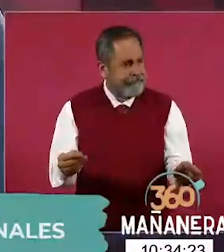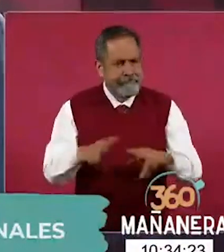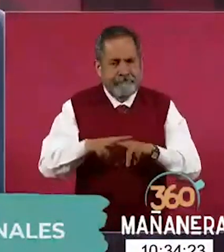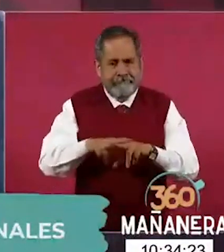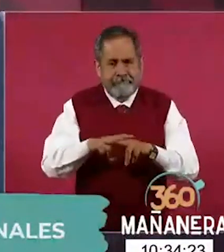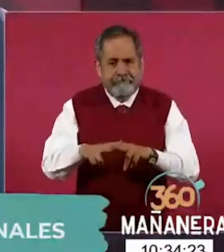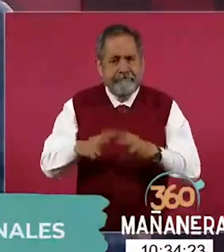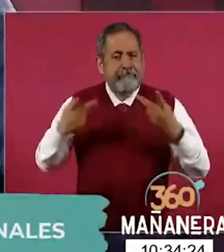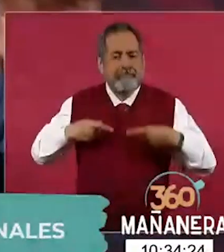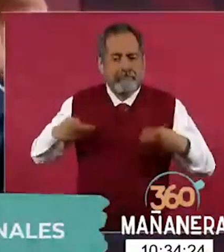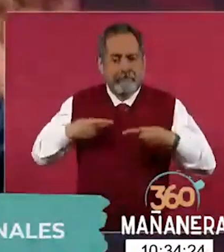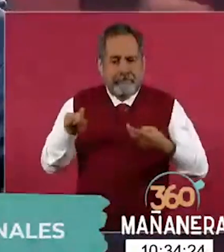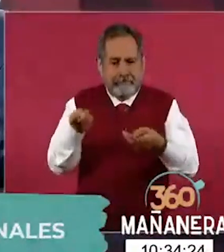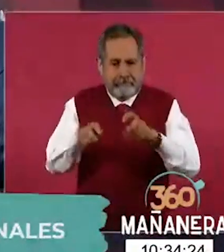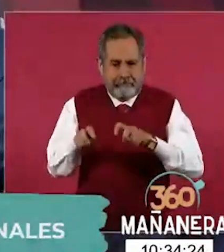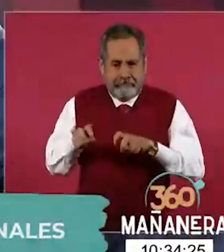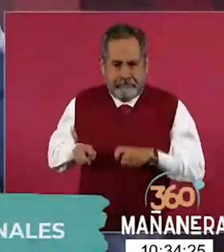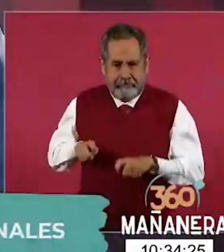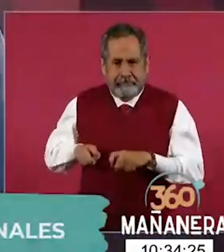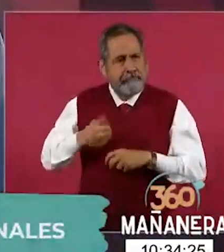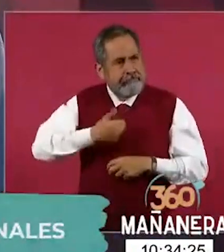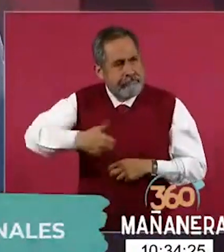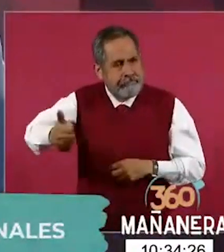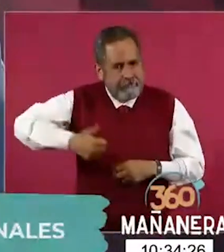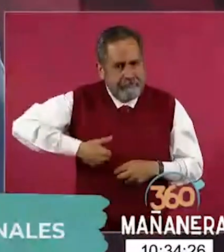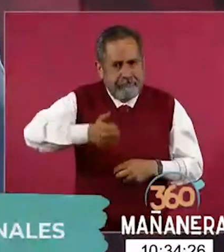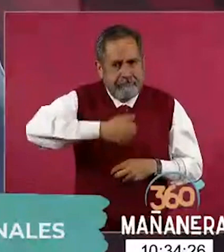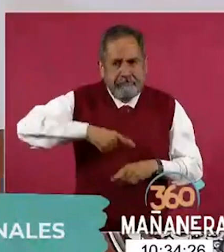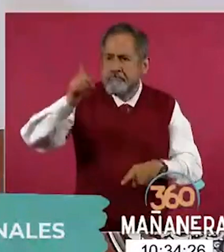pasajeros de la noche a la